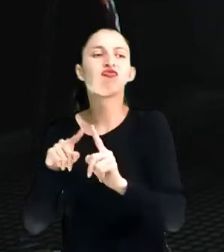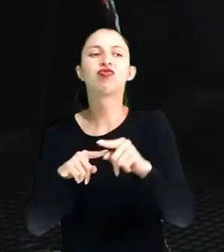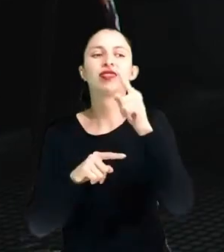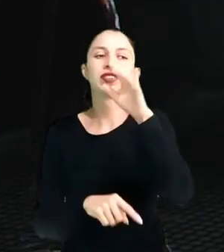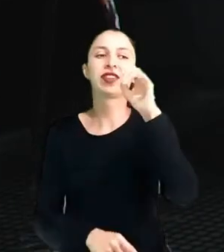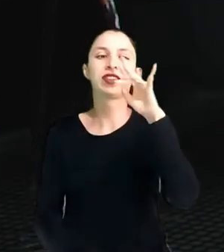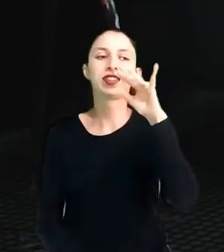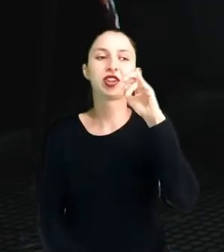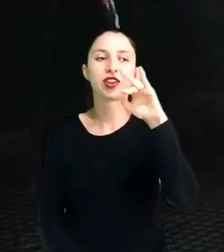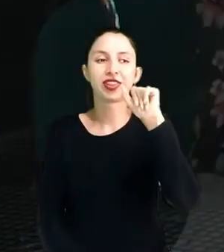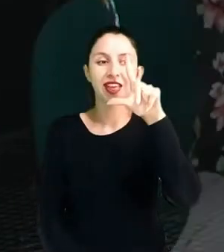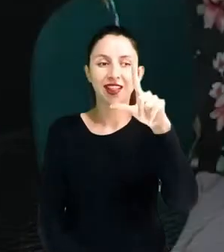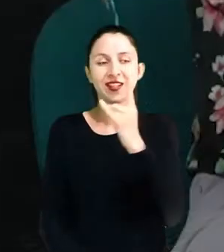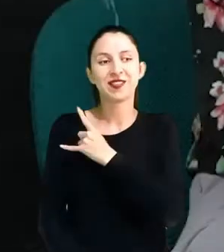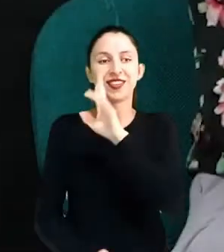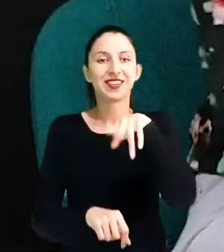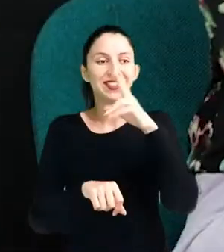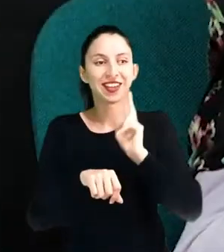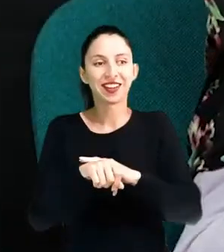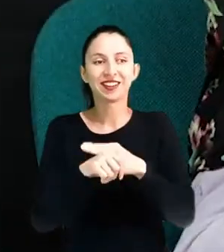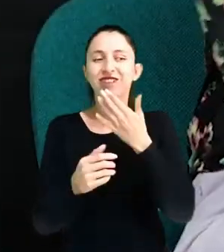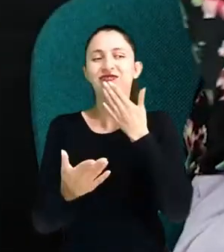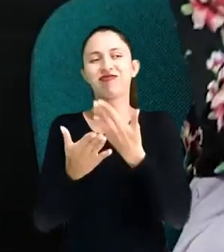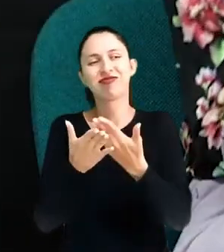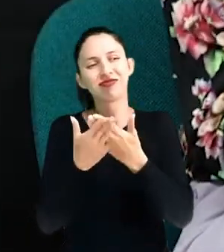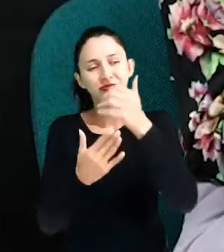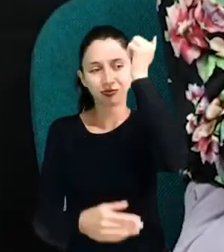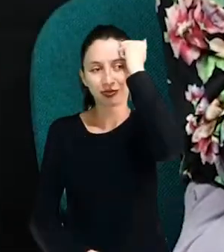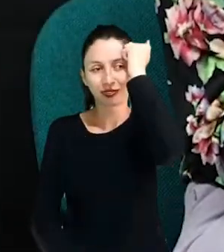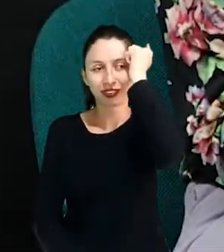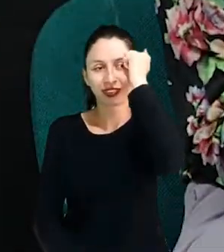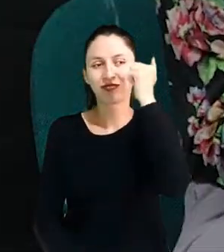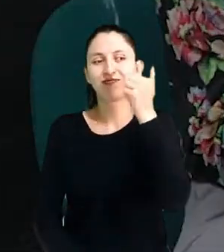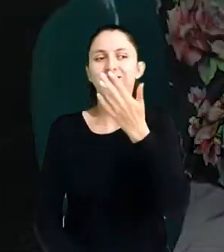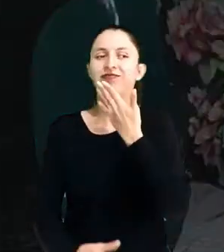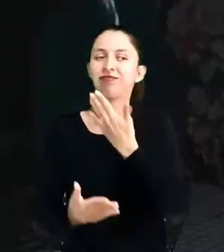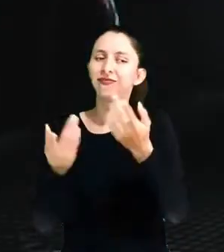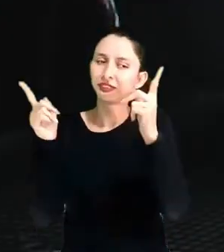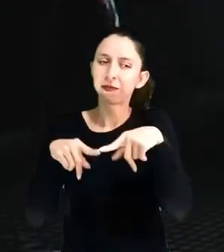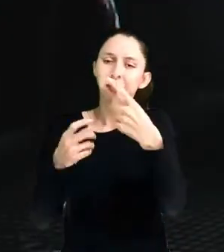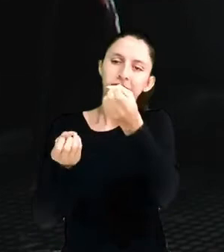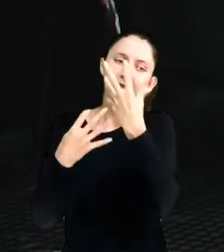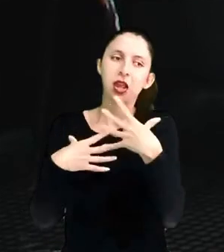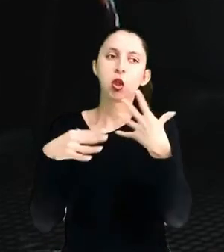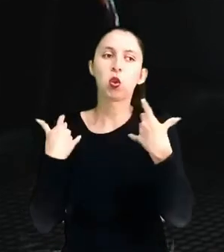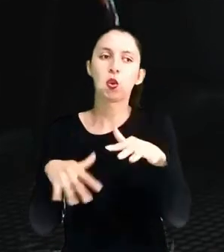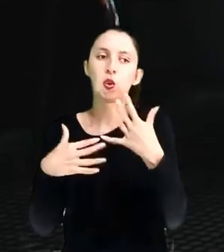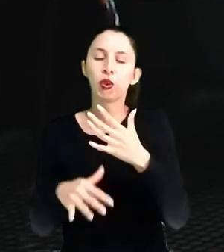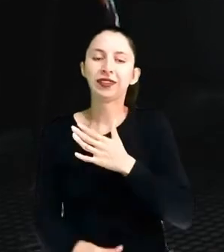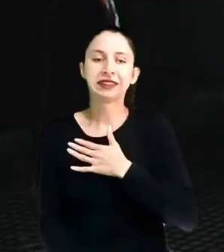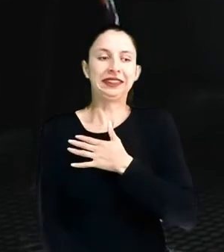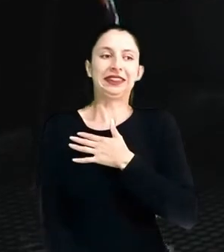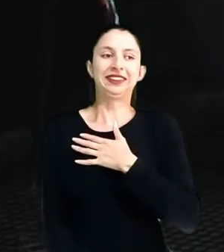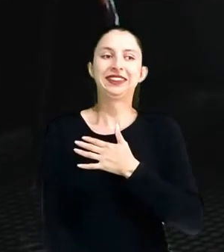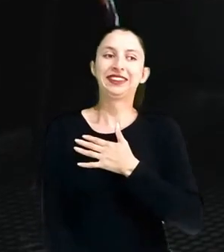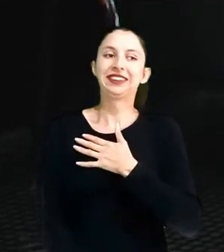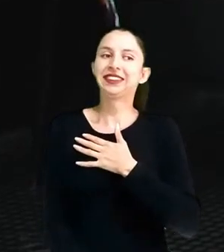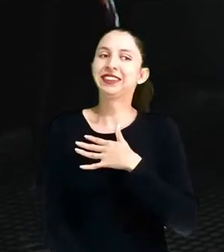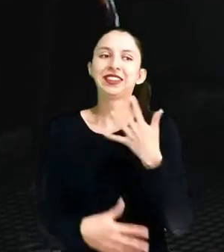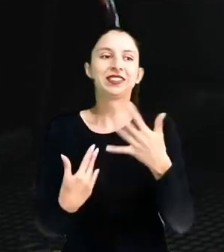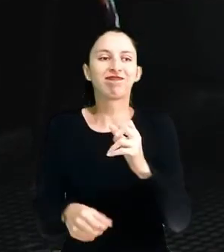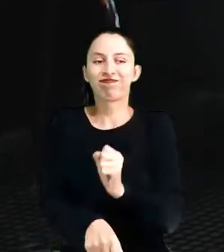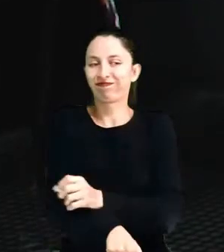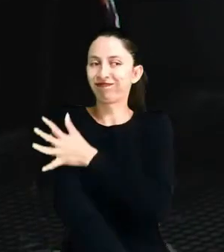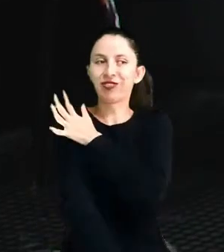de nuestra editorial Universidad de Nariño. Así es que gracias, profe, también por hacernos inspirar, como le digo, llevarnos,